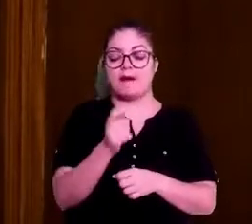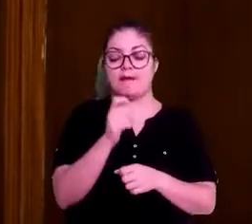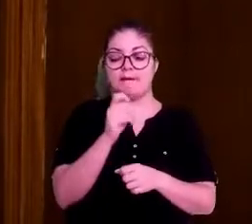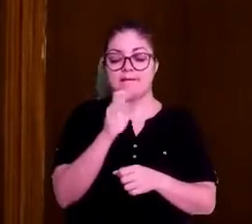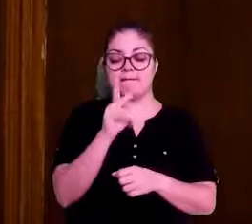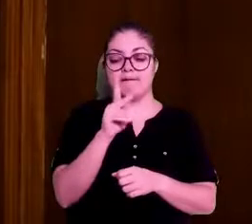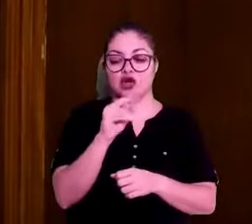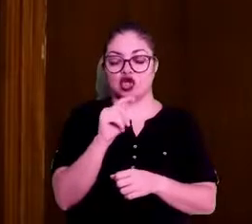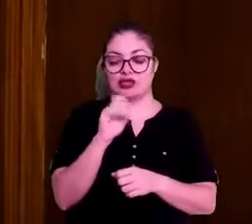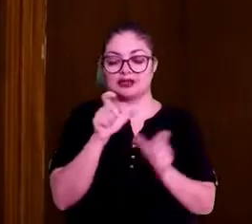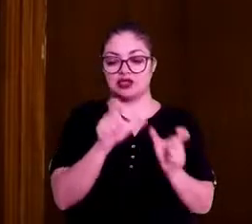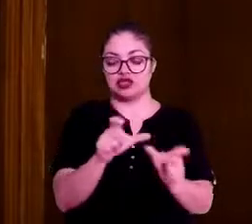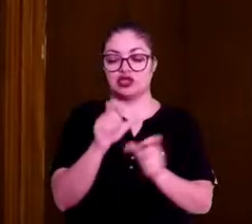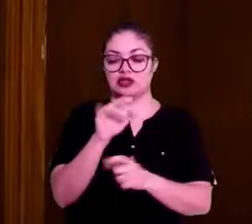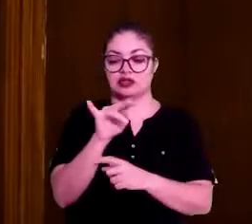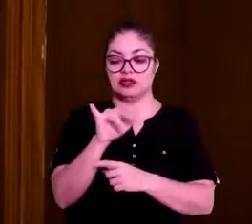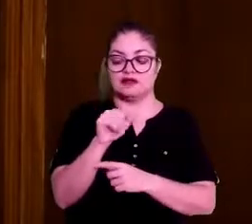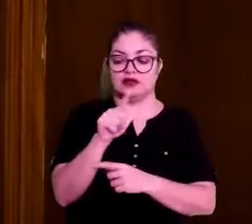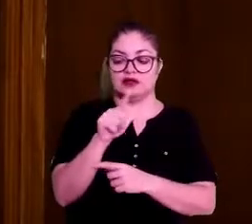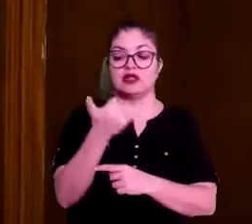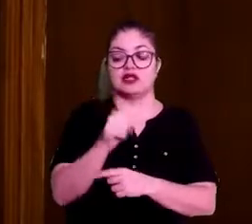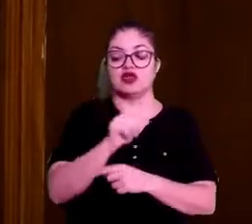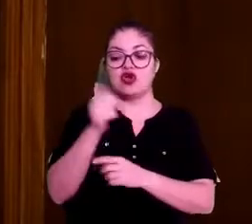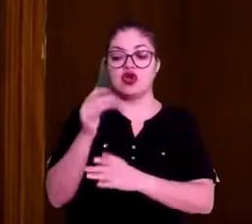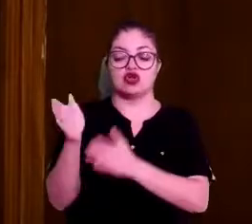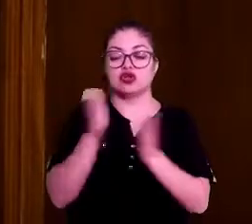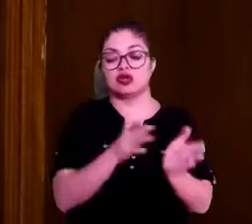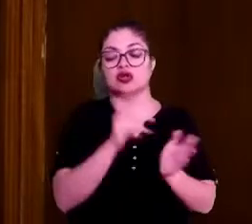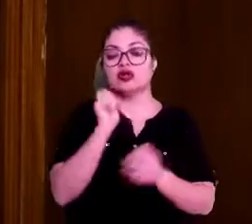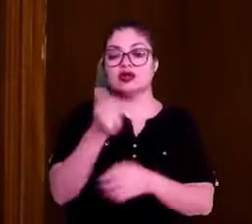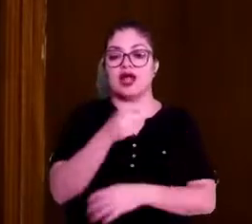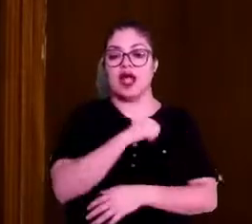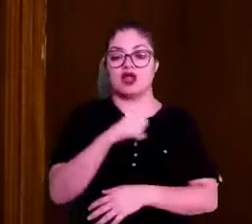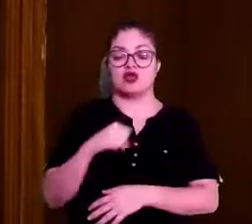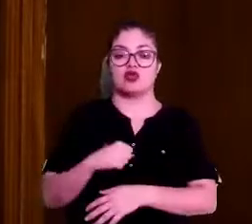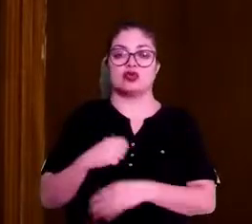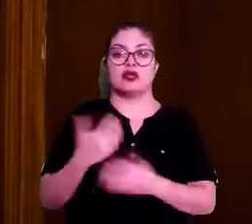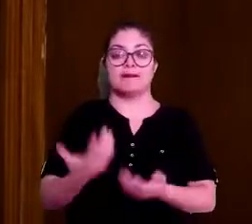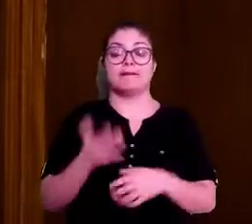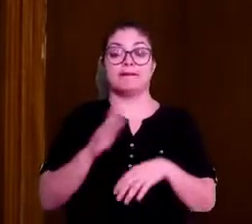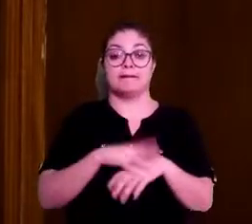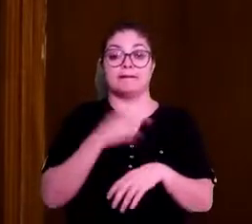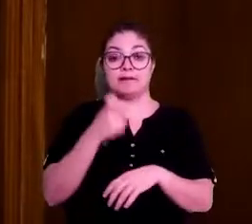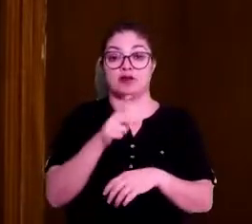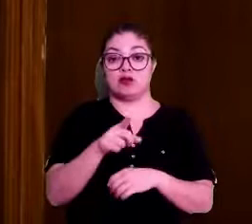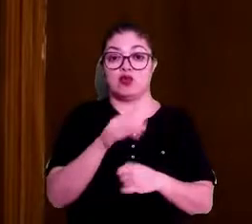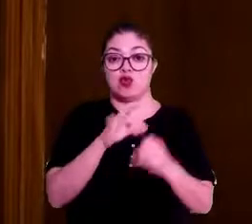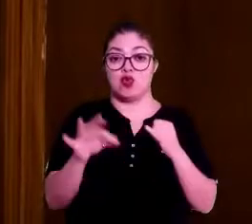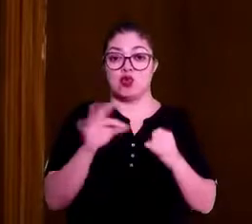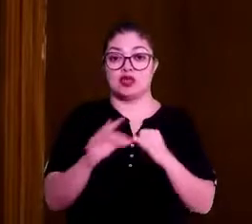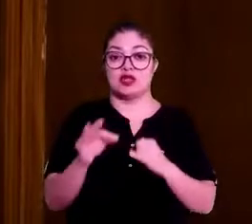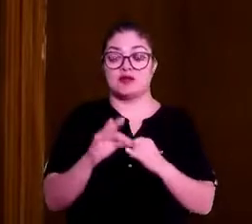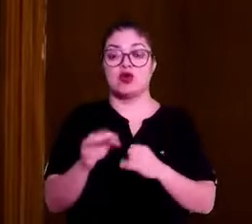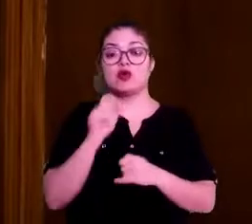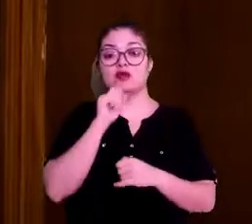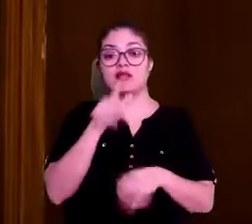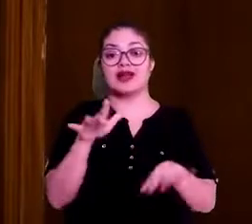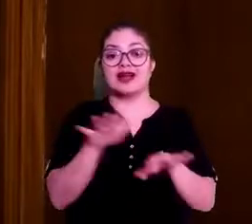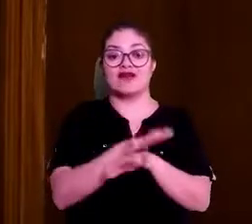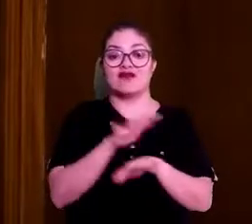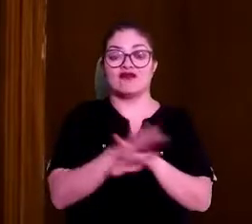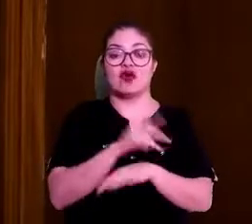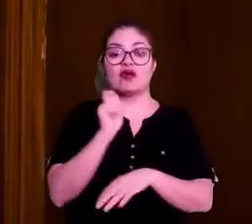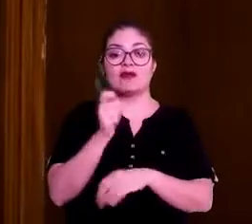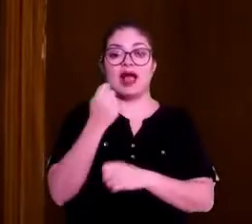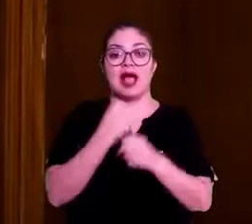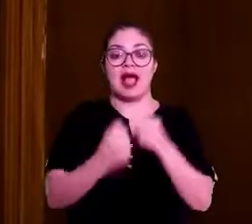que corresponde a los ediles del ayuntamiento. En este último caso, la reforma realizada en el